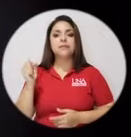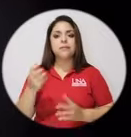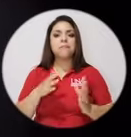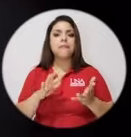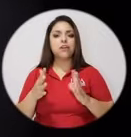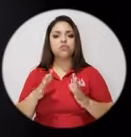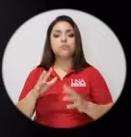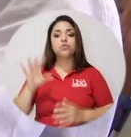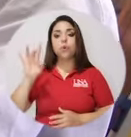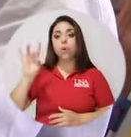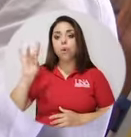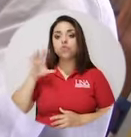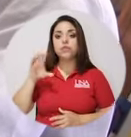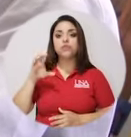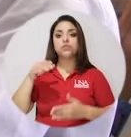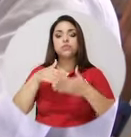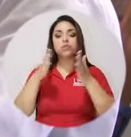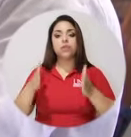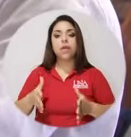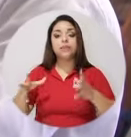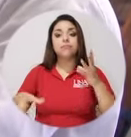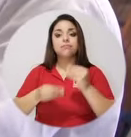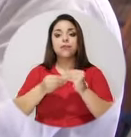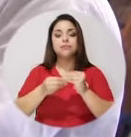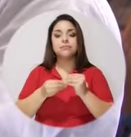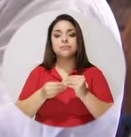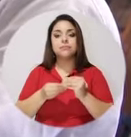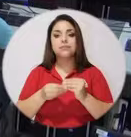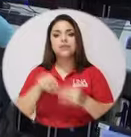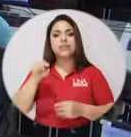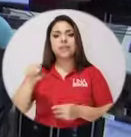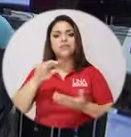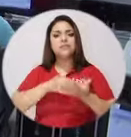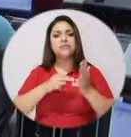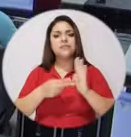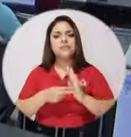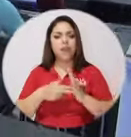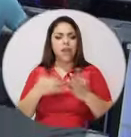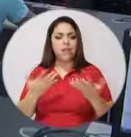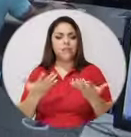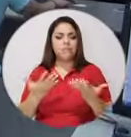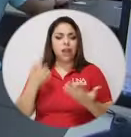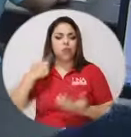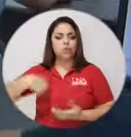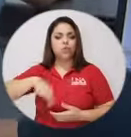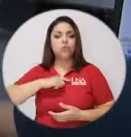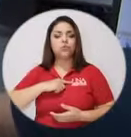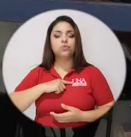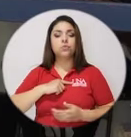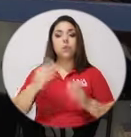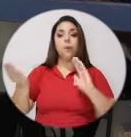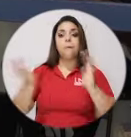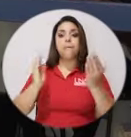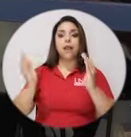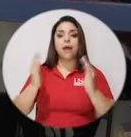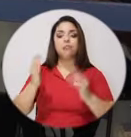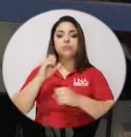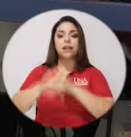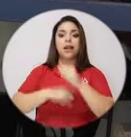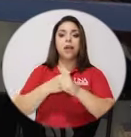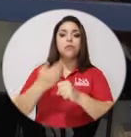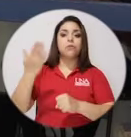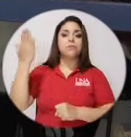más o cerca de 800 estudiantes. ¿Qué significa eso y cómo debemos interpretar nosotros ese dato cuando lo comparamos